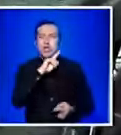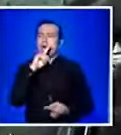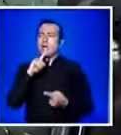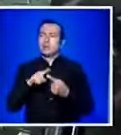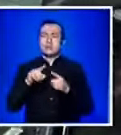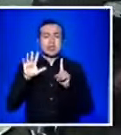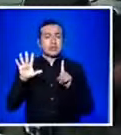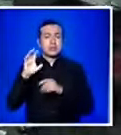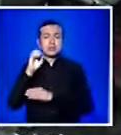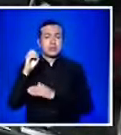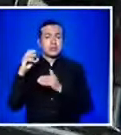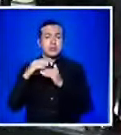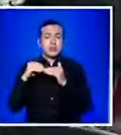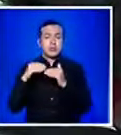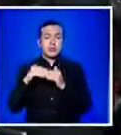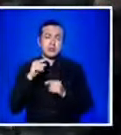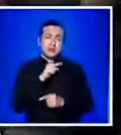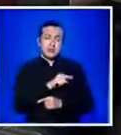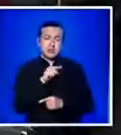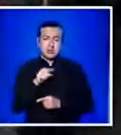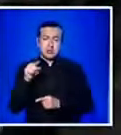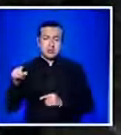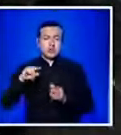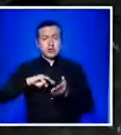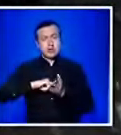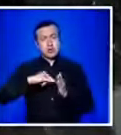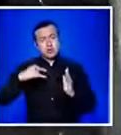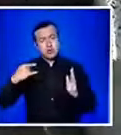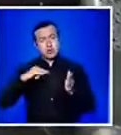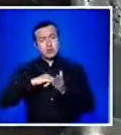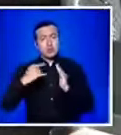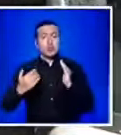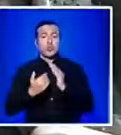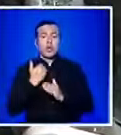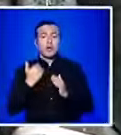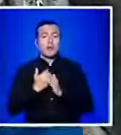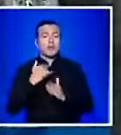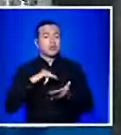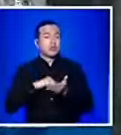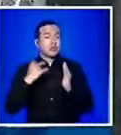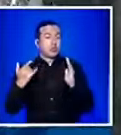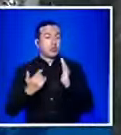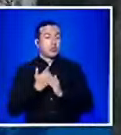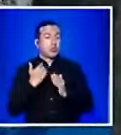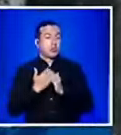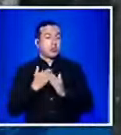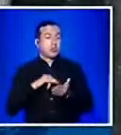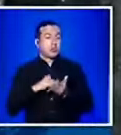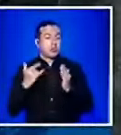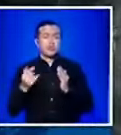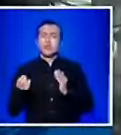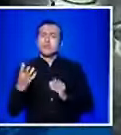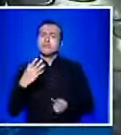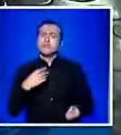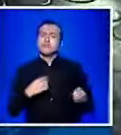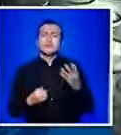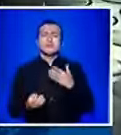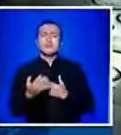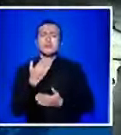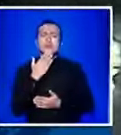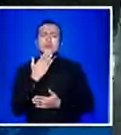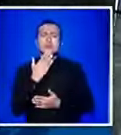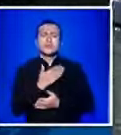unos $60, que ya es un tipo de tecnología que se ha ido desarrollando ya con el tema del tiempo. Cuéntenos un poco